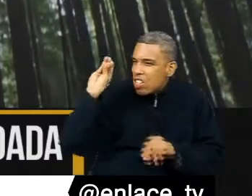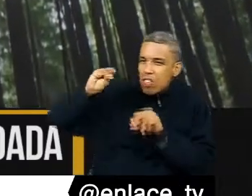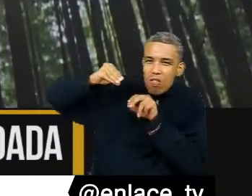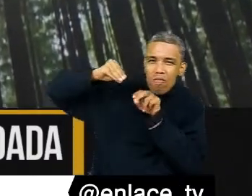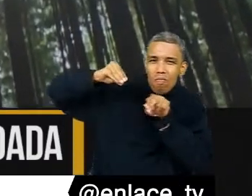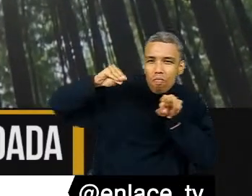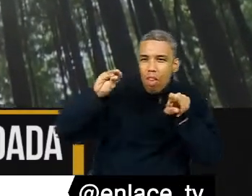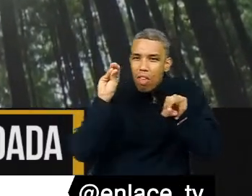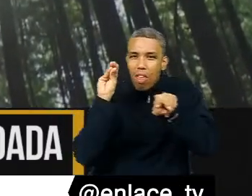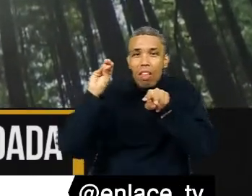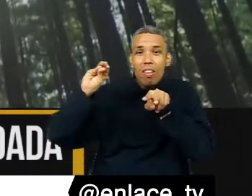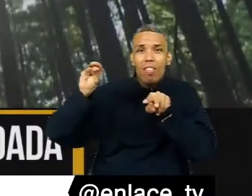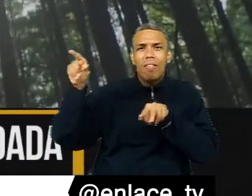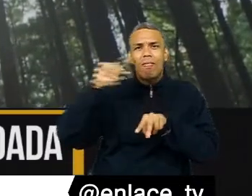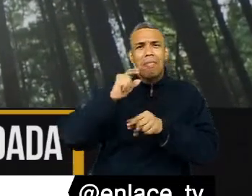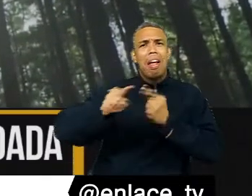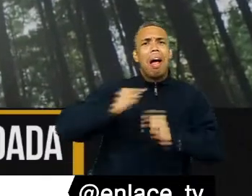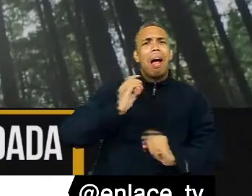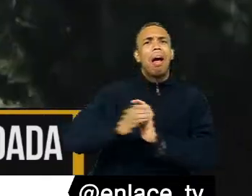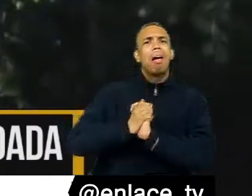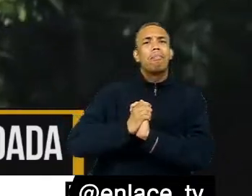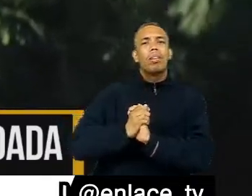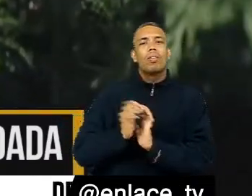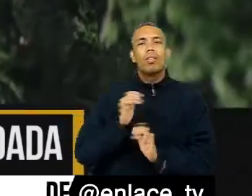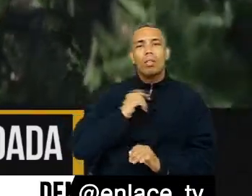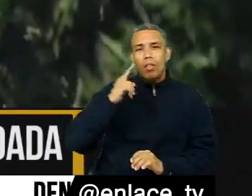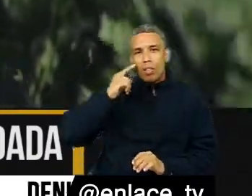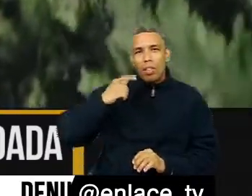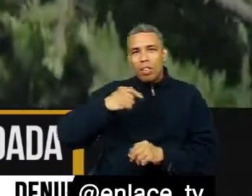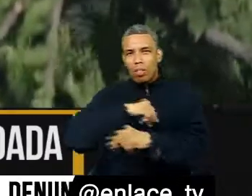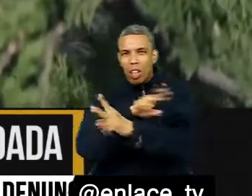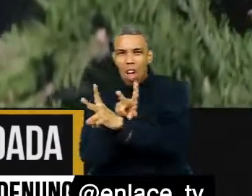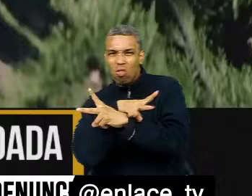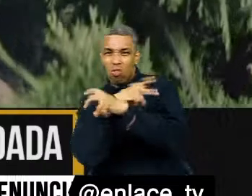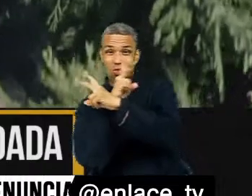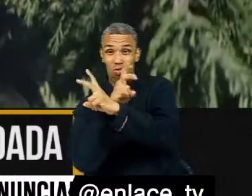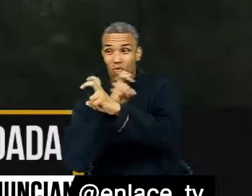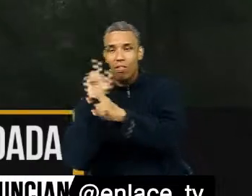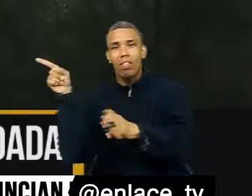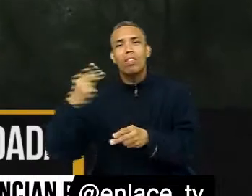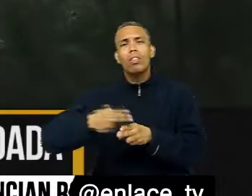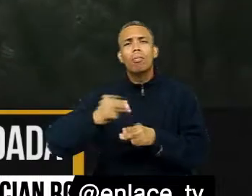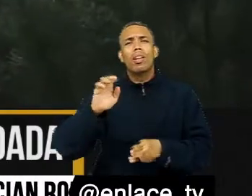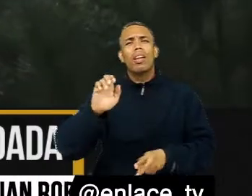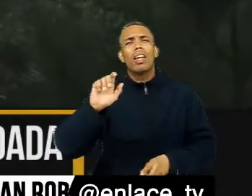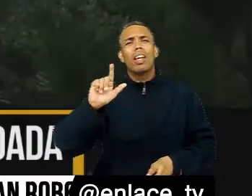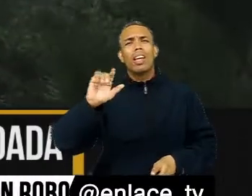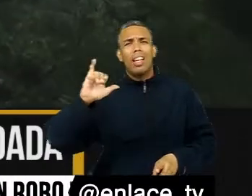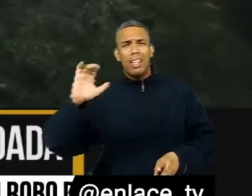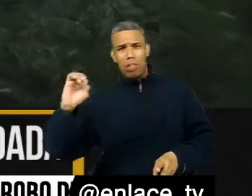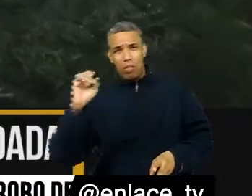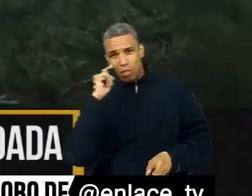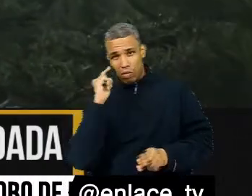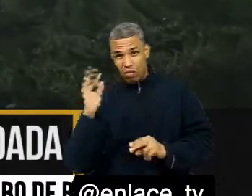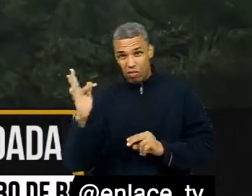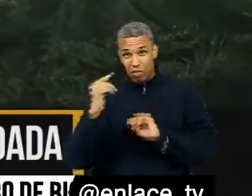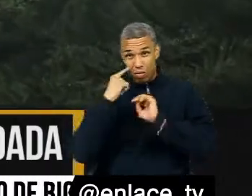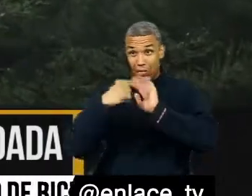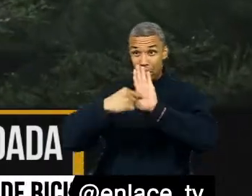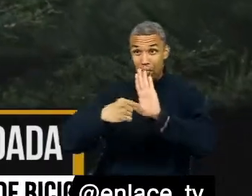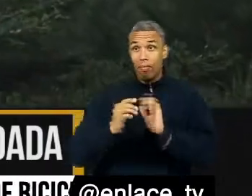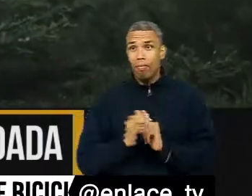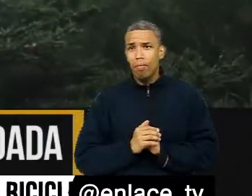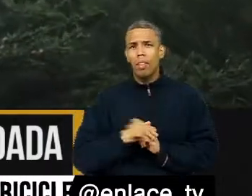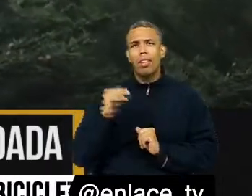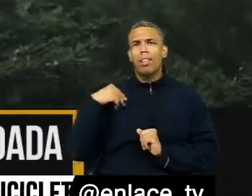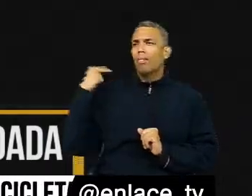Pete y su mejor amigo, Elliot. Durante años, viejo tallador de madera ha maravillado a los niños locales con sus historias del feroz